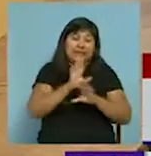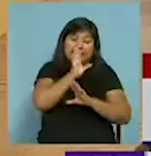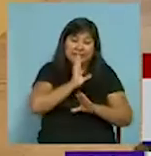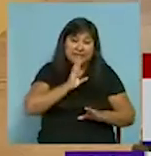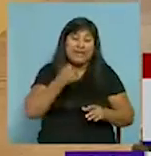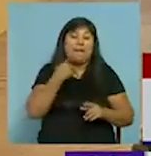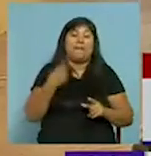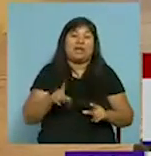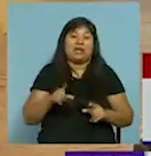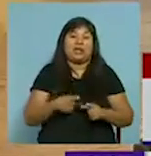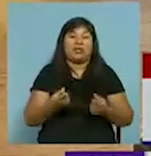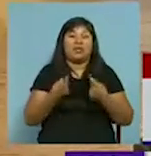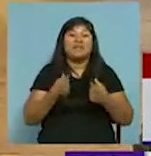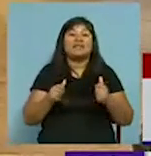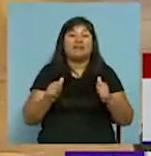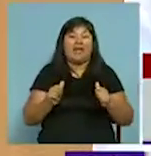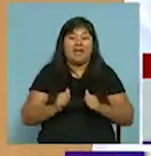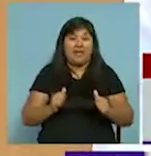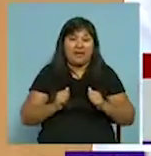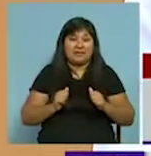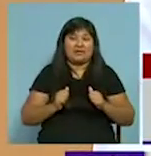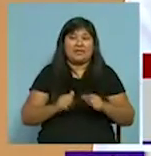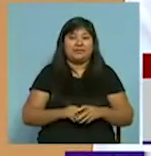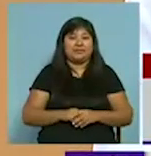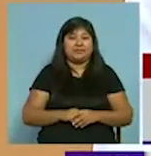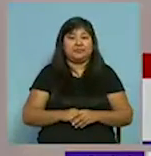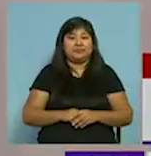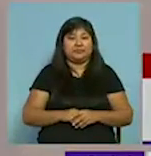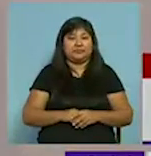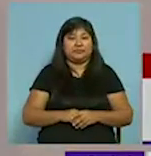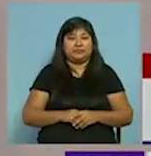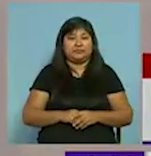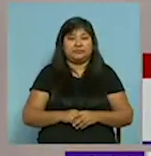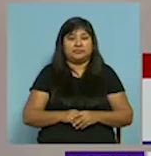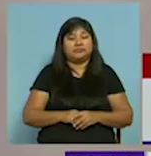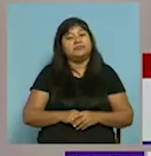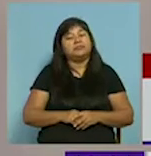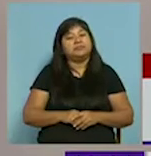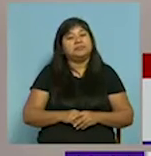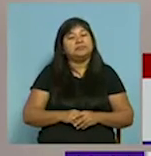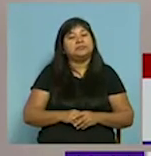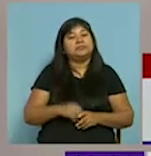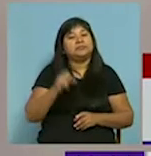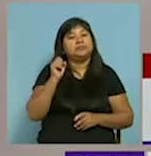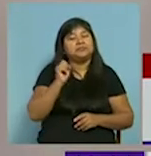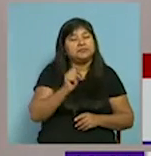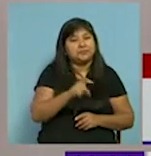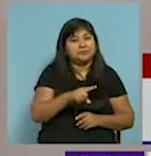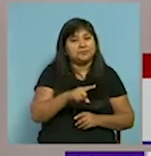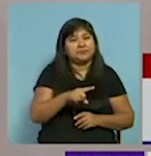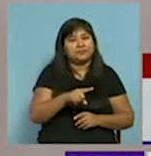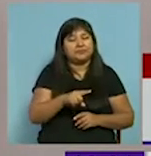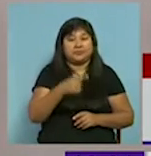pero es lo que ocupa este momento de mi corazón popeye ha sido han sido cuatro años en